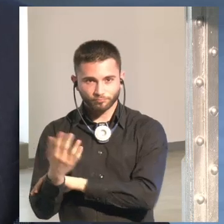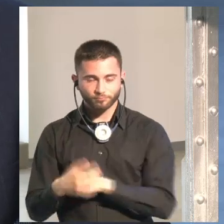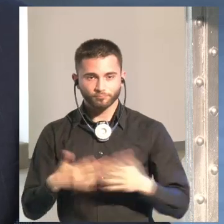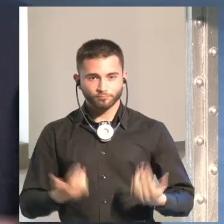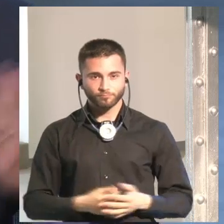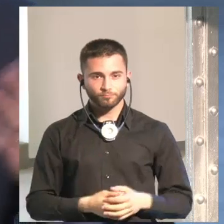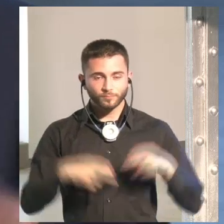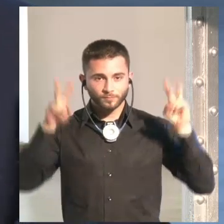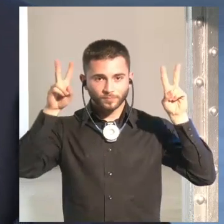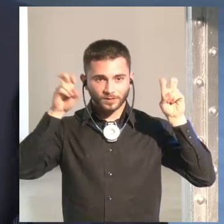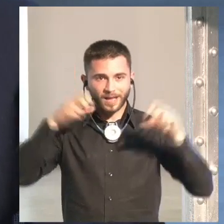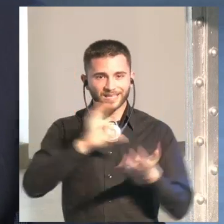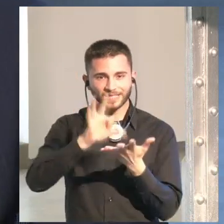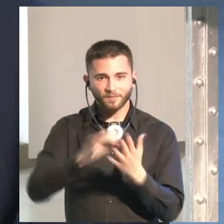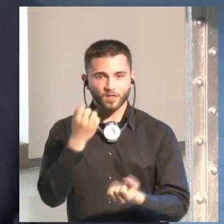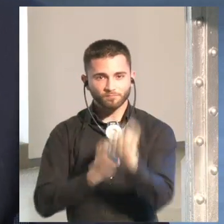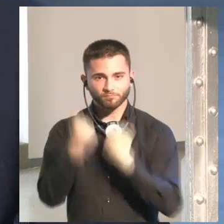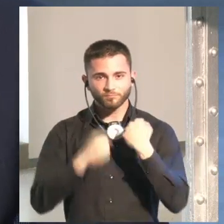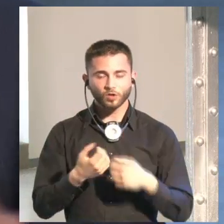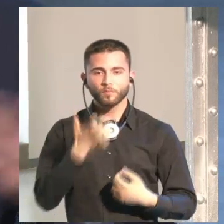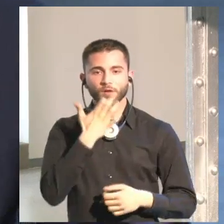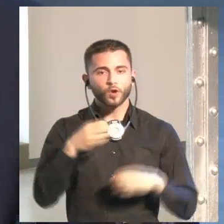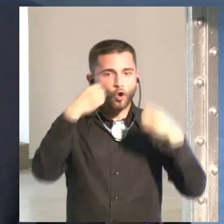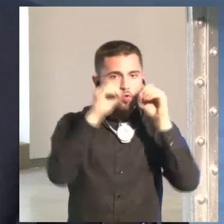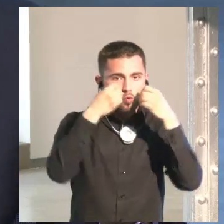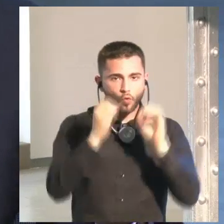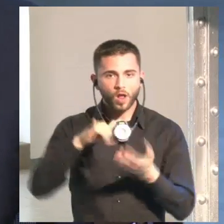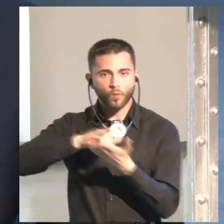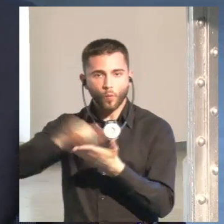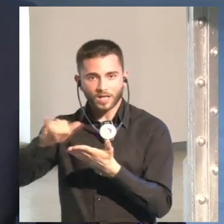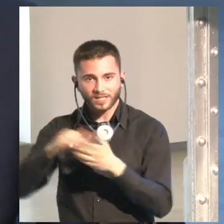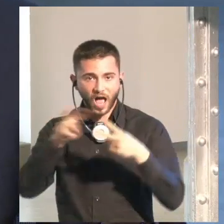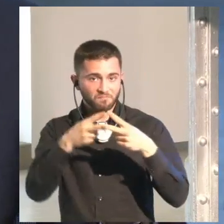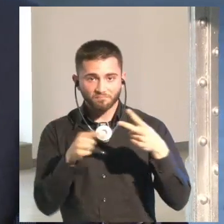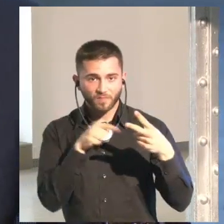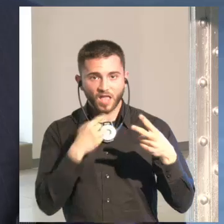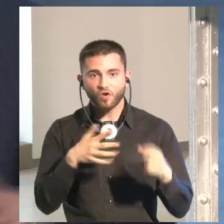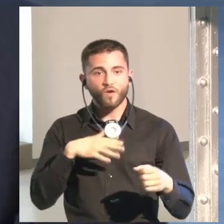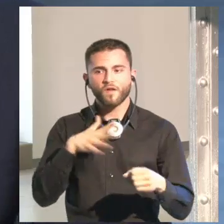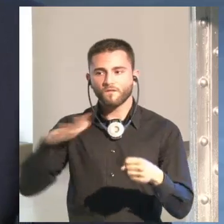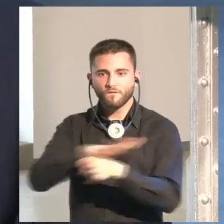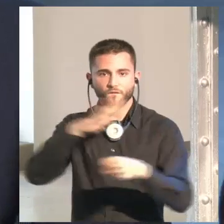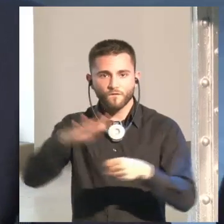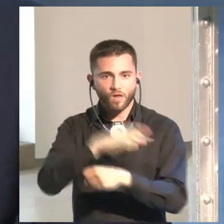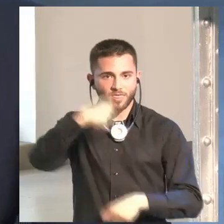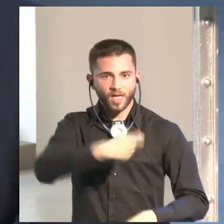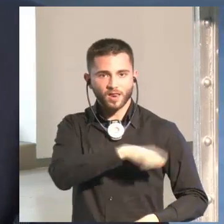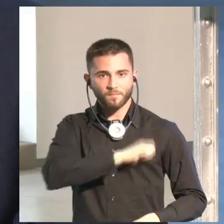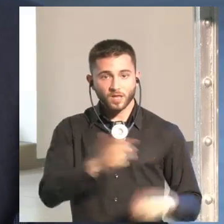servicios financieros. Si analizamos una empresa como Google o como WhatsApp, por ejemplo, ellos quizá no tengan influencia de ningún tipo en